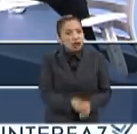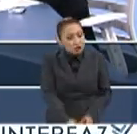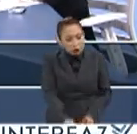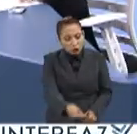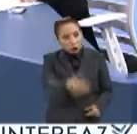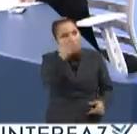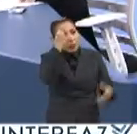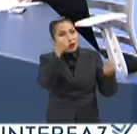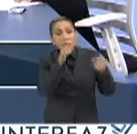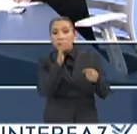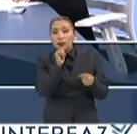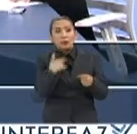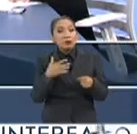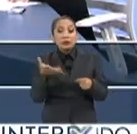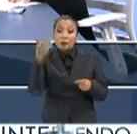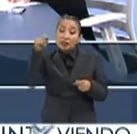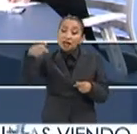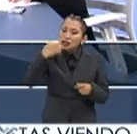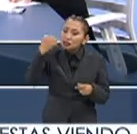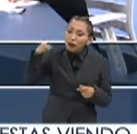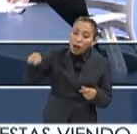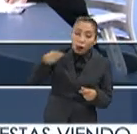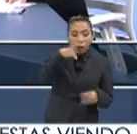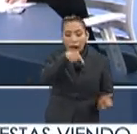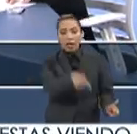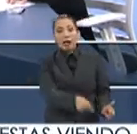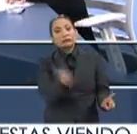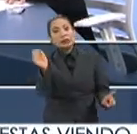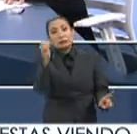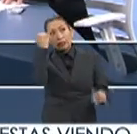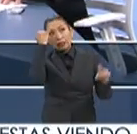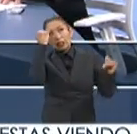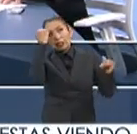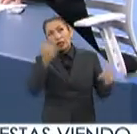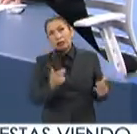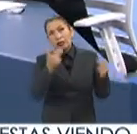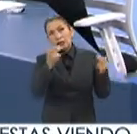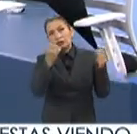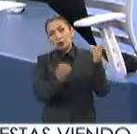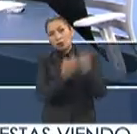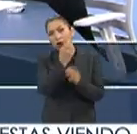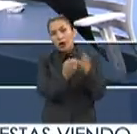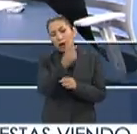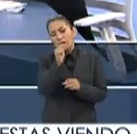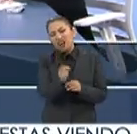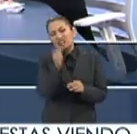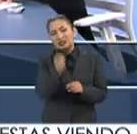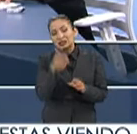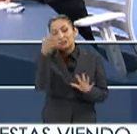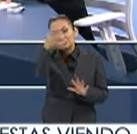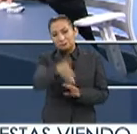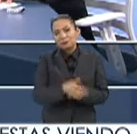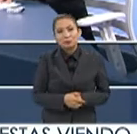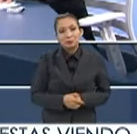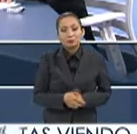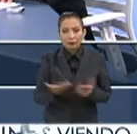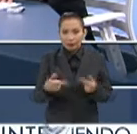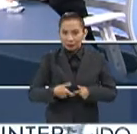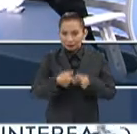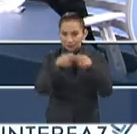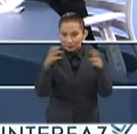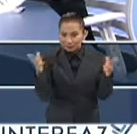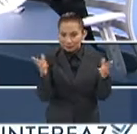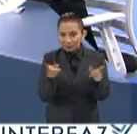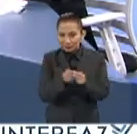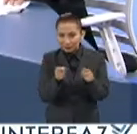¿no? Hay cosas que no podemos aprender en la escuela, una de ellas es a lo mejor el emprendimiento y con esta iniciativa así. Vamos a hacer una